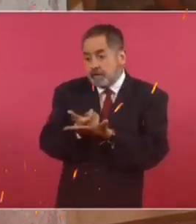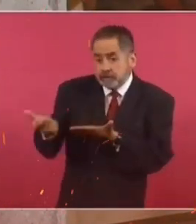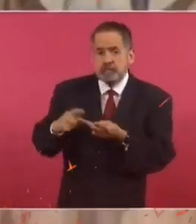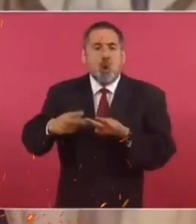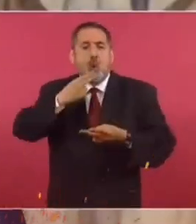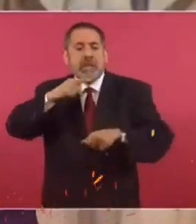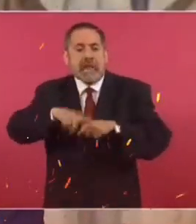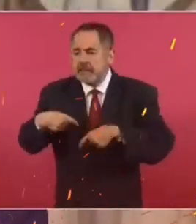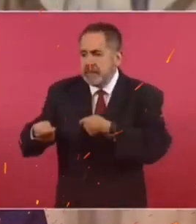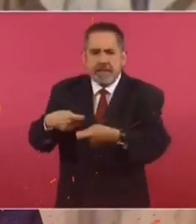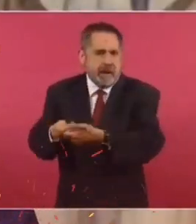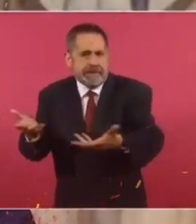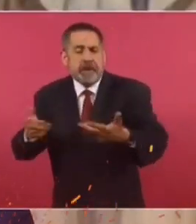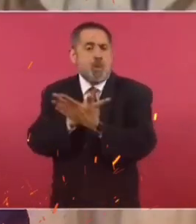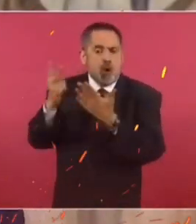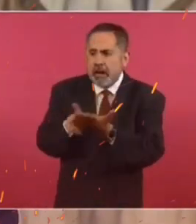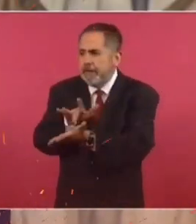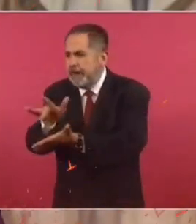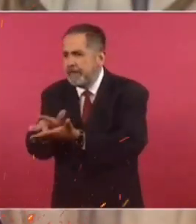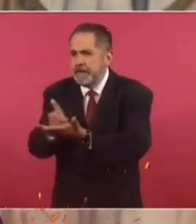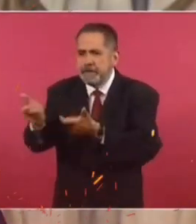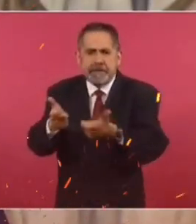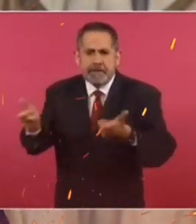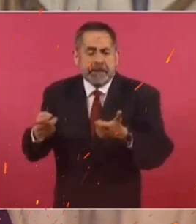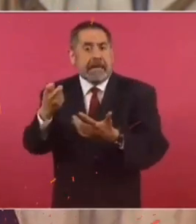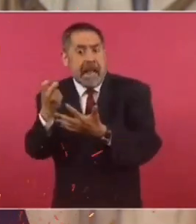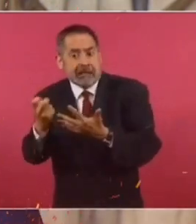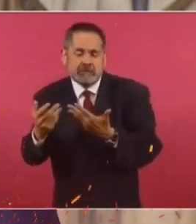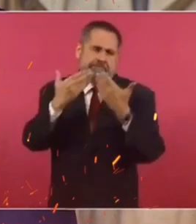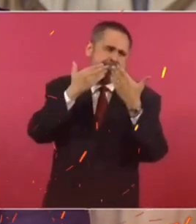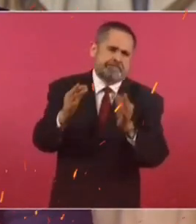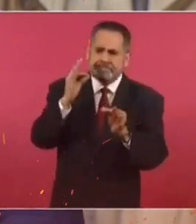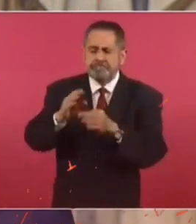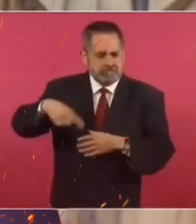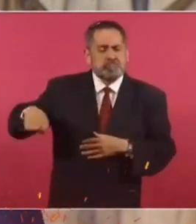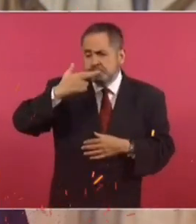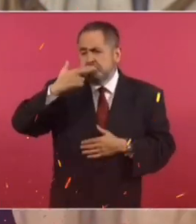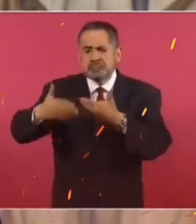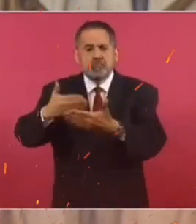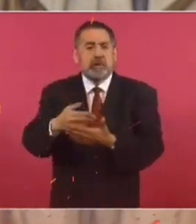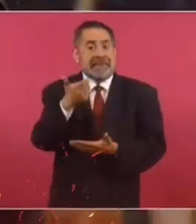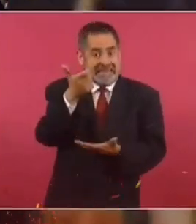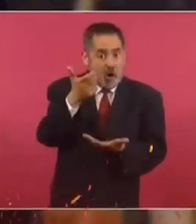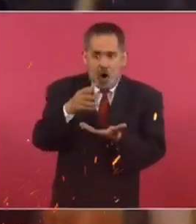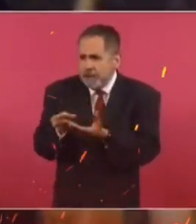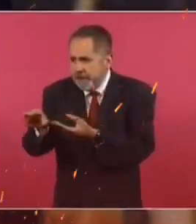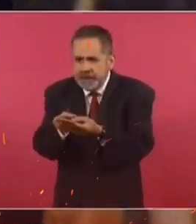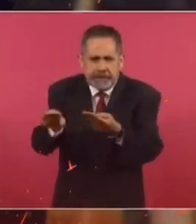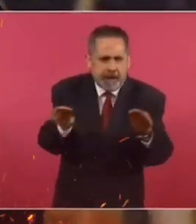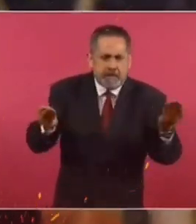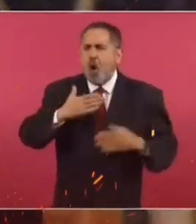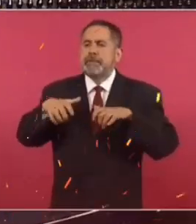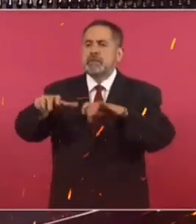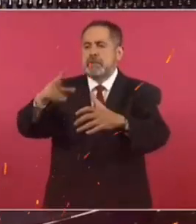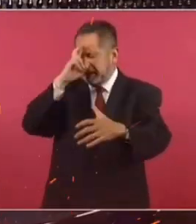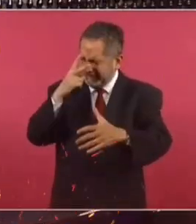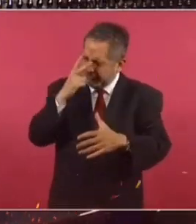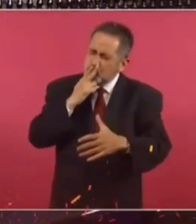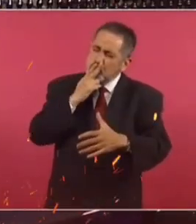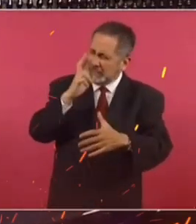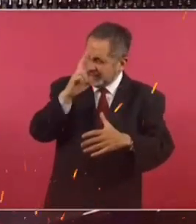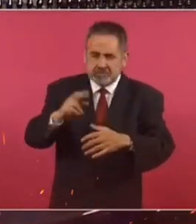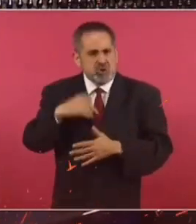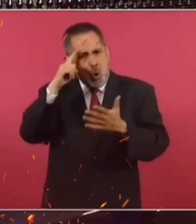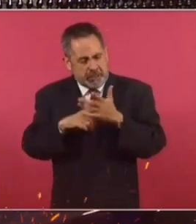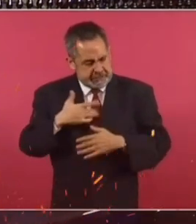reparto de utilidades y los programas para el bienestar se han convertido en nuevos y eficaces medios para la distribución más justa de la riqueza. Creo con